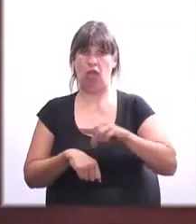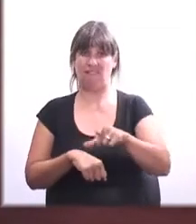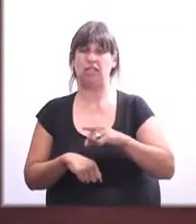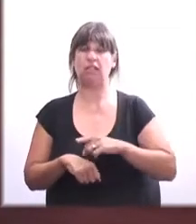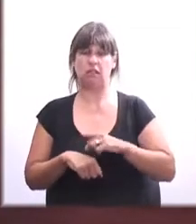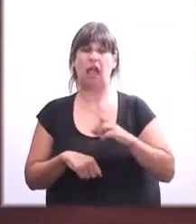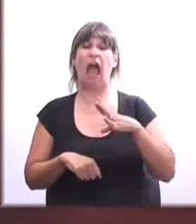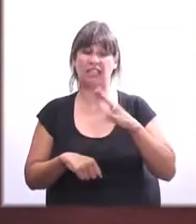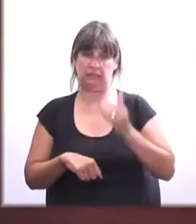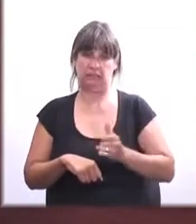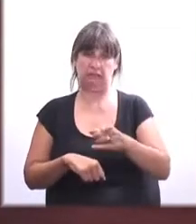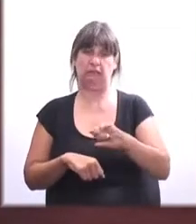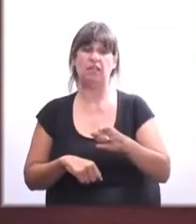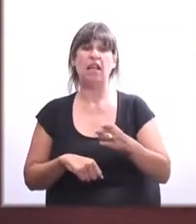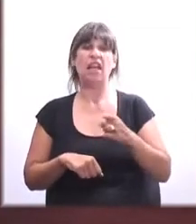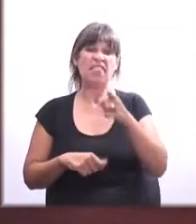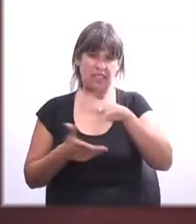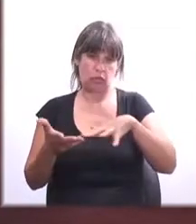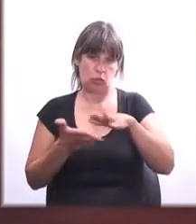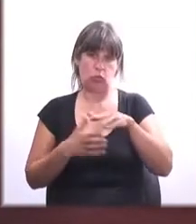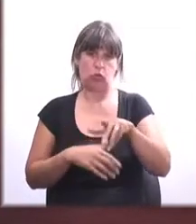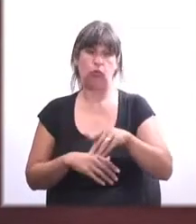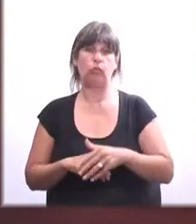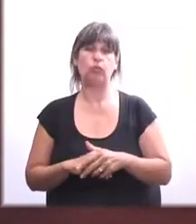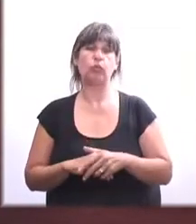haber responsables de lo que está sucediendo.